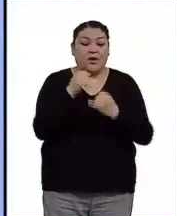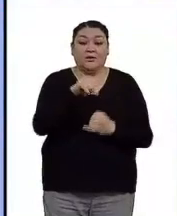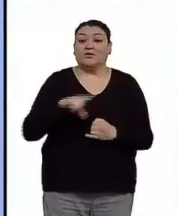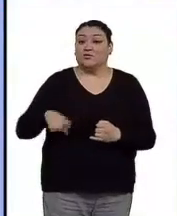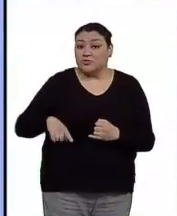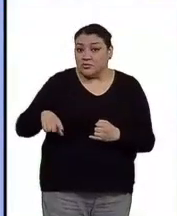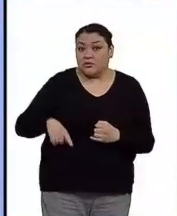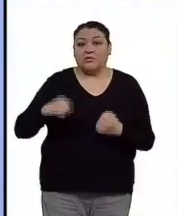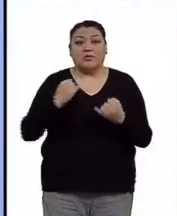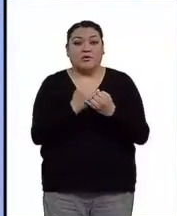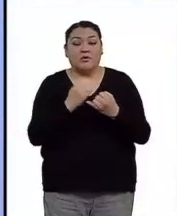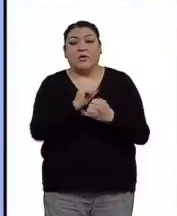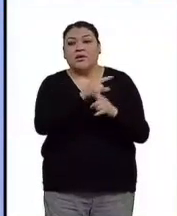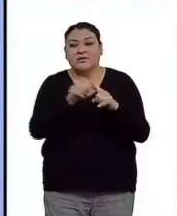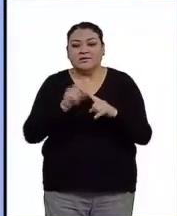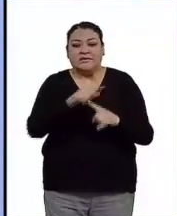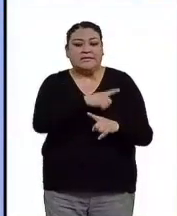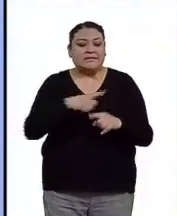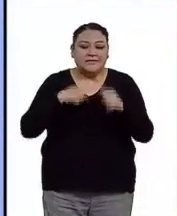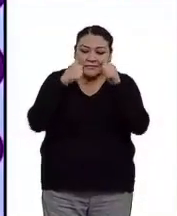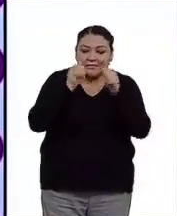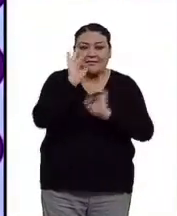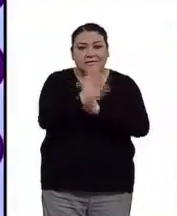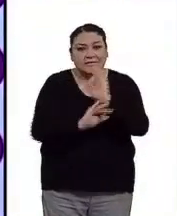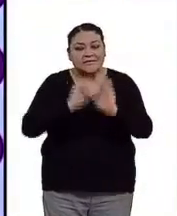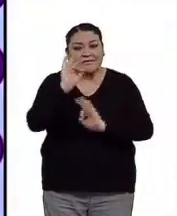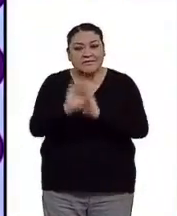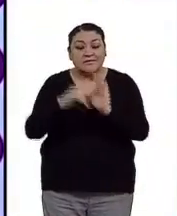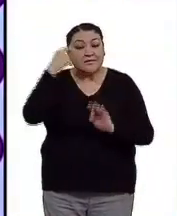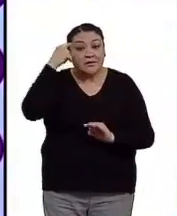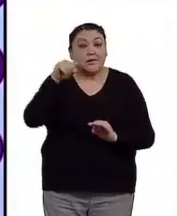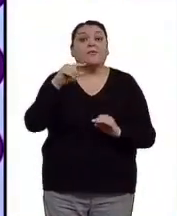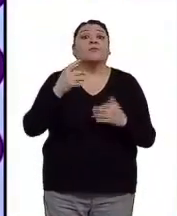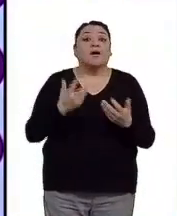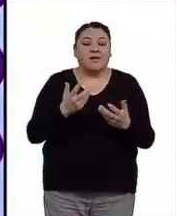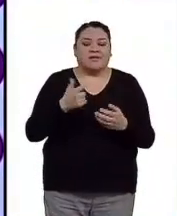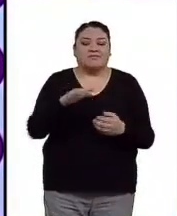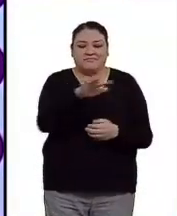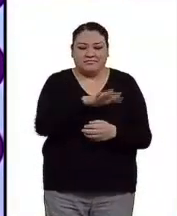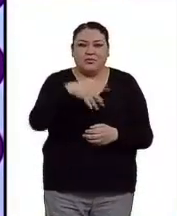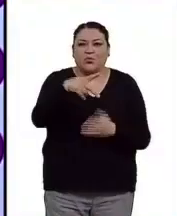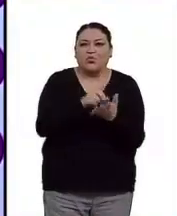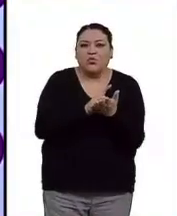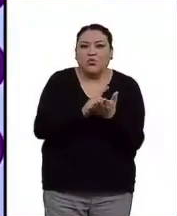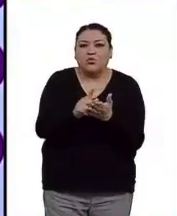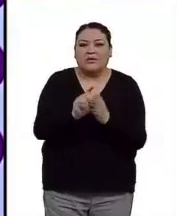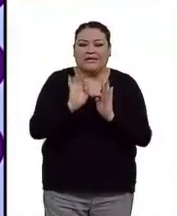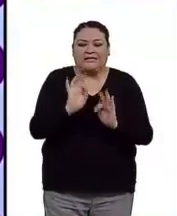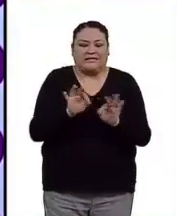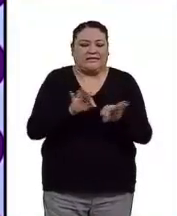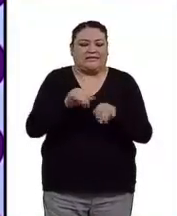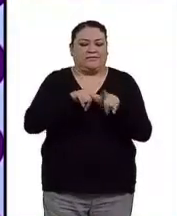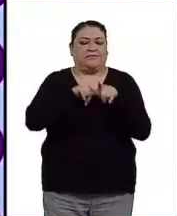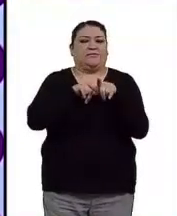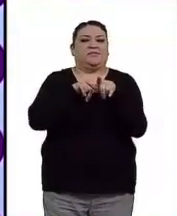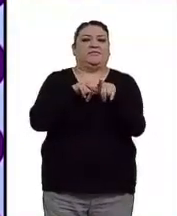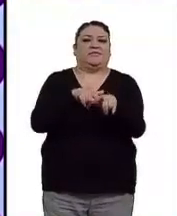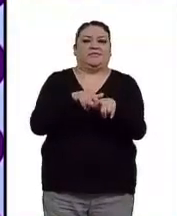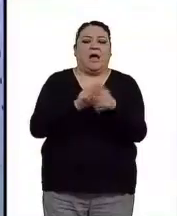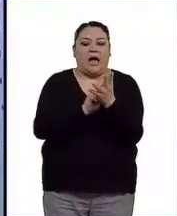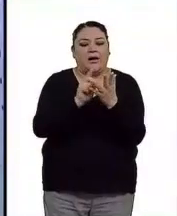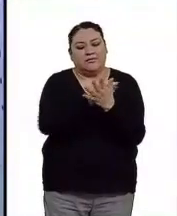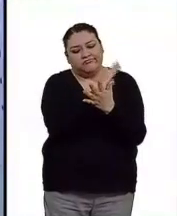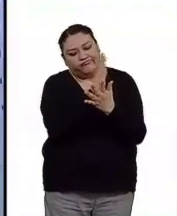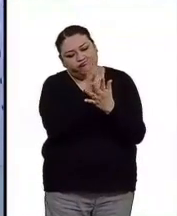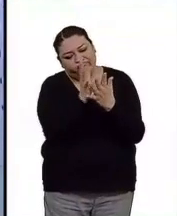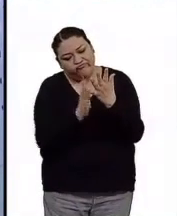las instancias públicas para efecto de señalar no solamente ese derecho laboral de seguir trabajando, sino todos los derechos que les